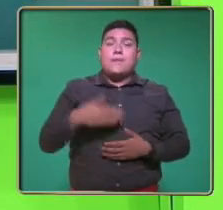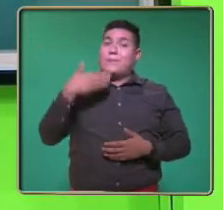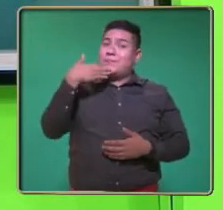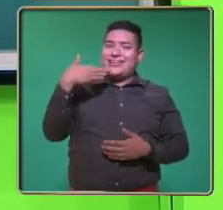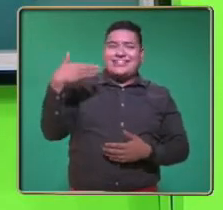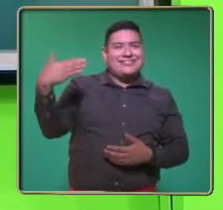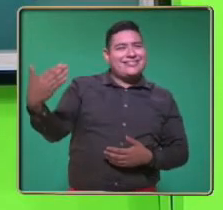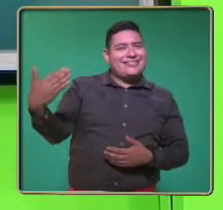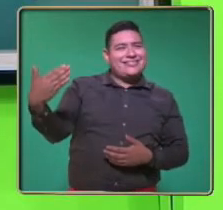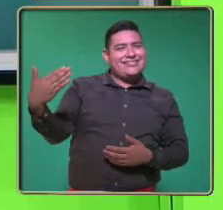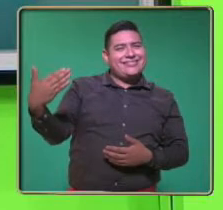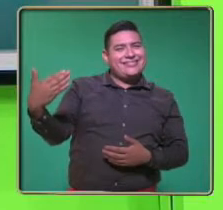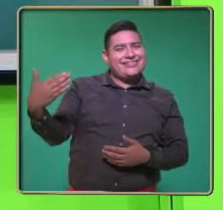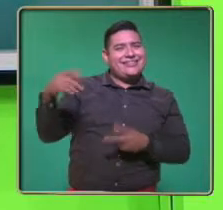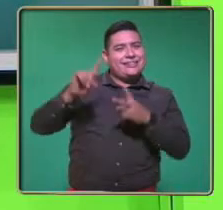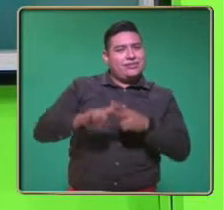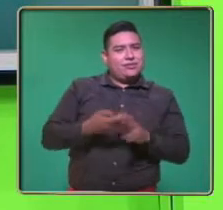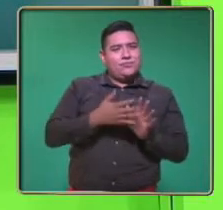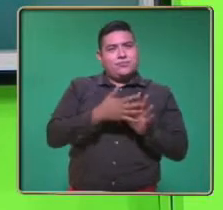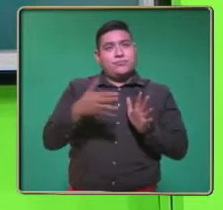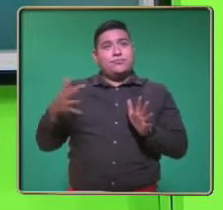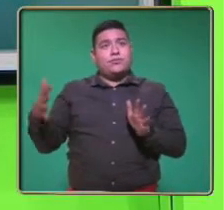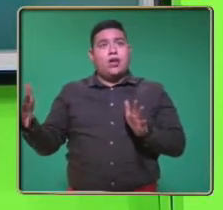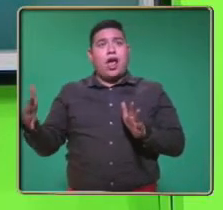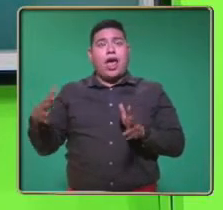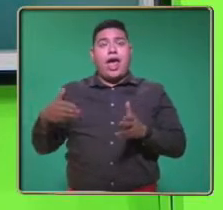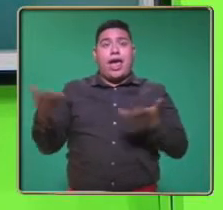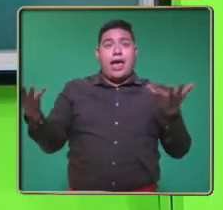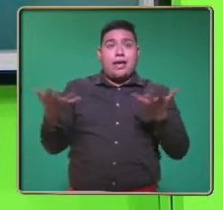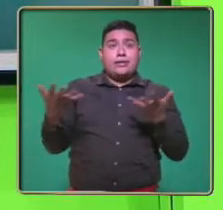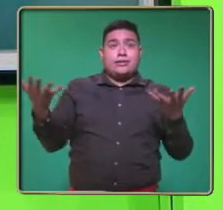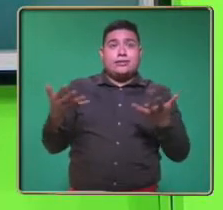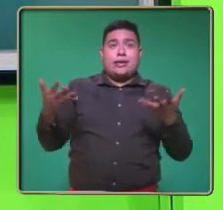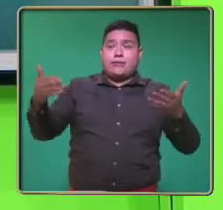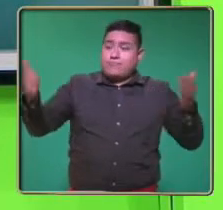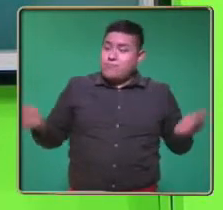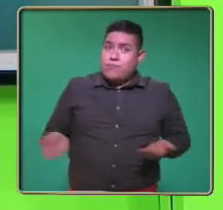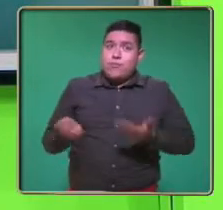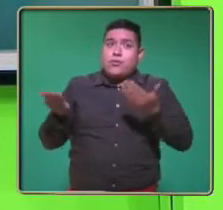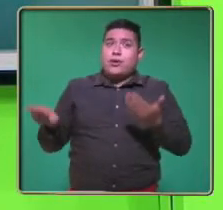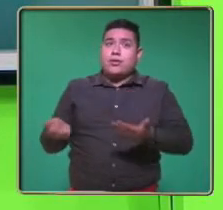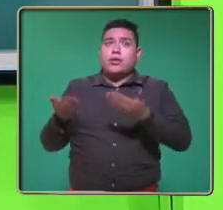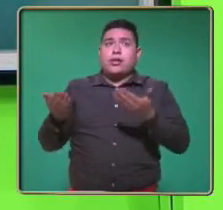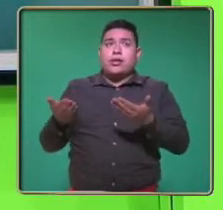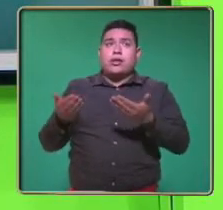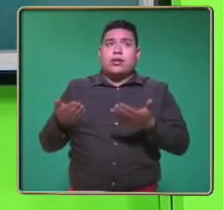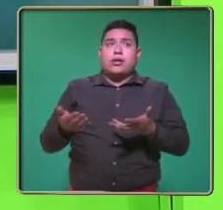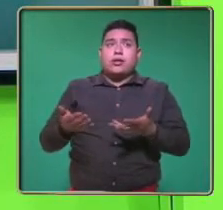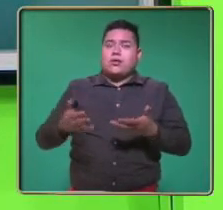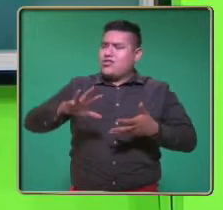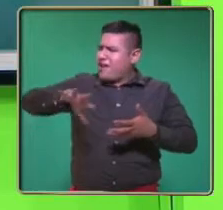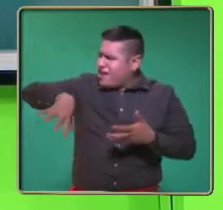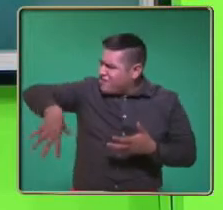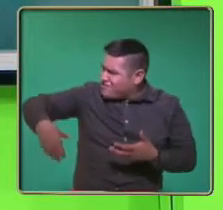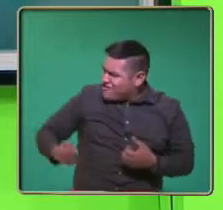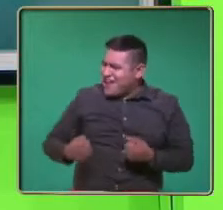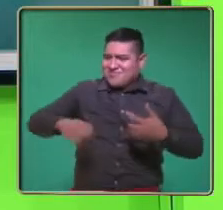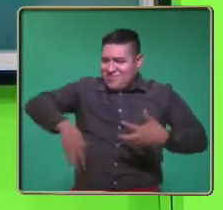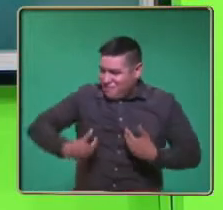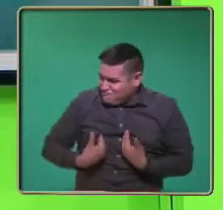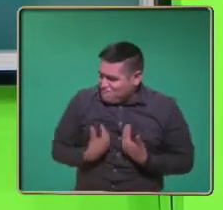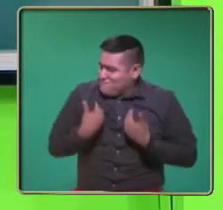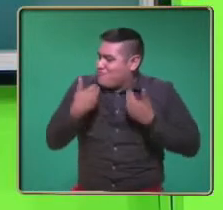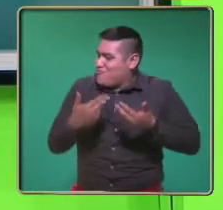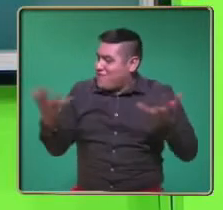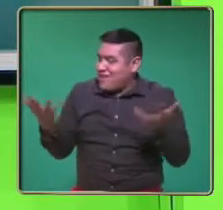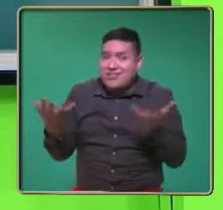Bien, entonces aquí empezamos con actos proactivas. ¿Qué significa? Que ya le vamos a echar todo ese empeño, todas esas ganas